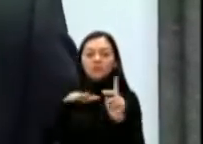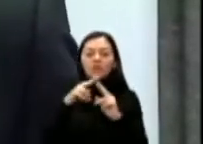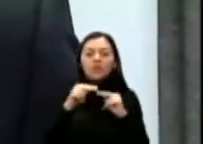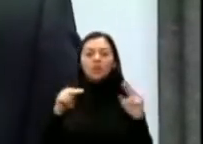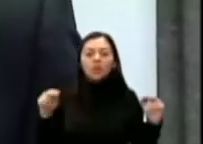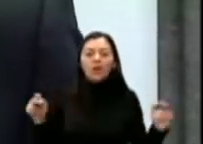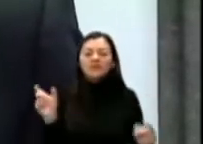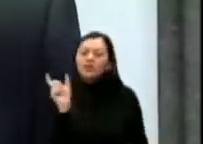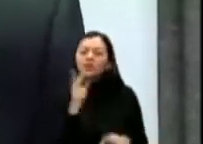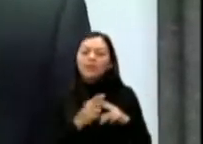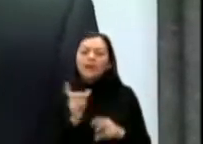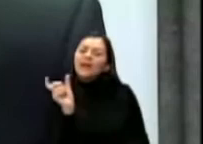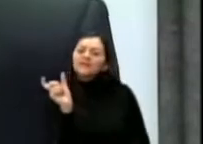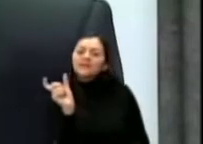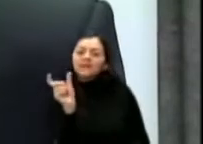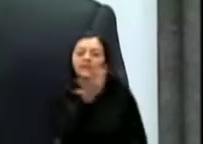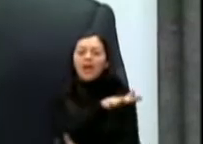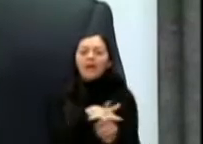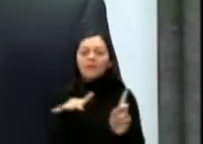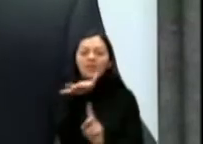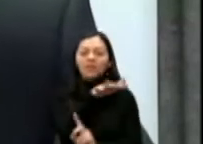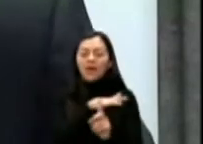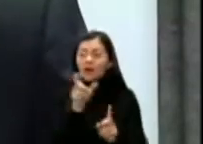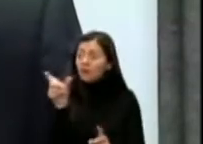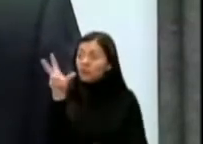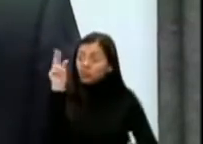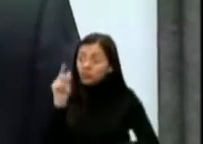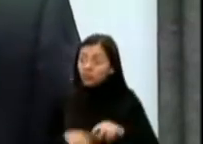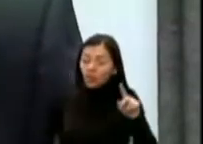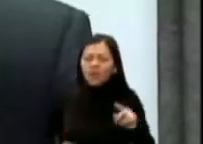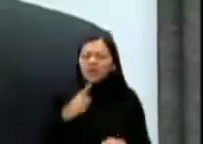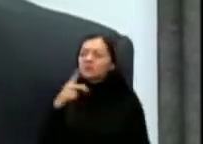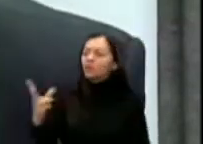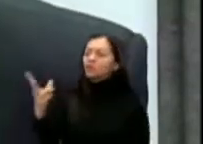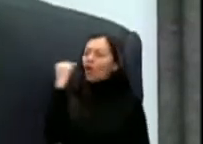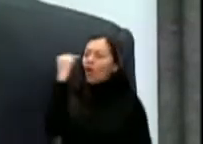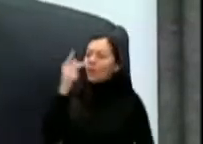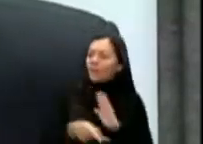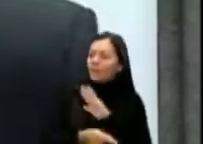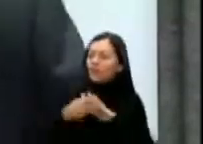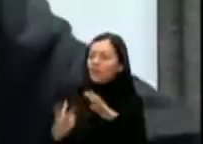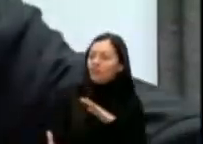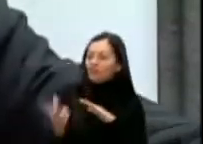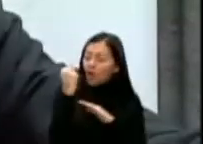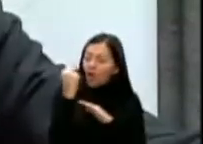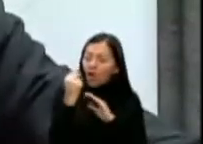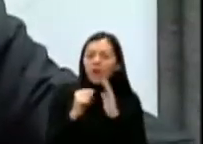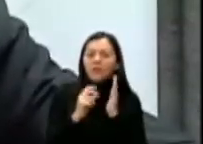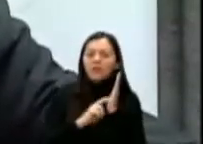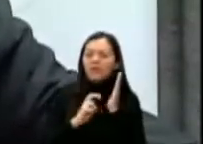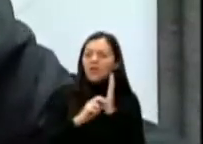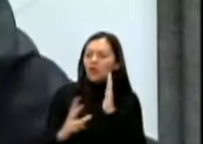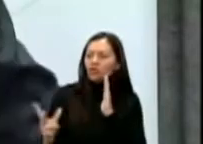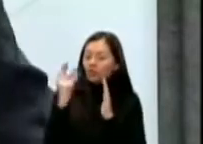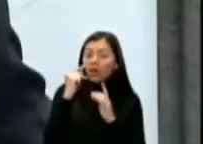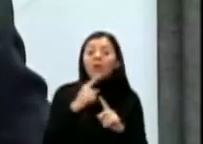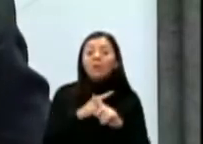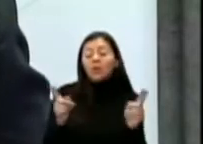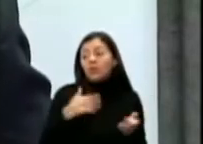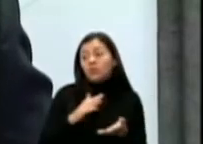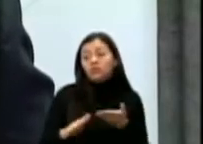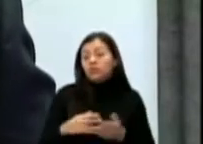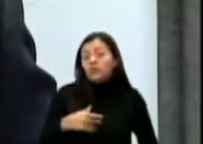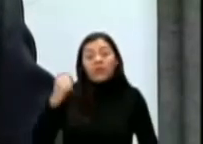moral decimos sí o no al petróleo que no puedes ir no al petróleo pero dame más de la ley